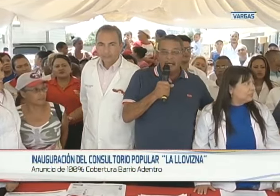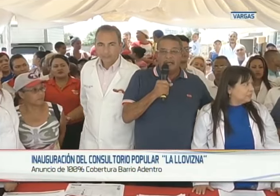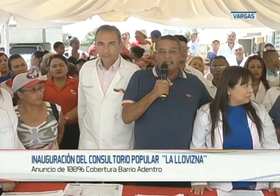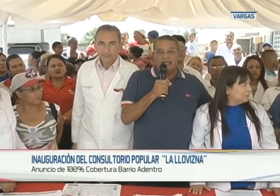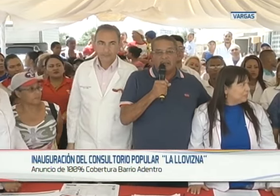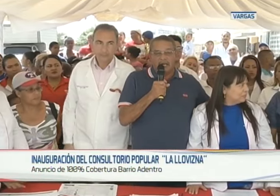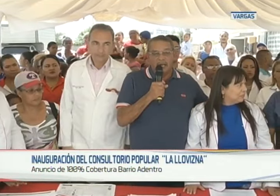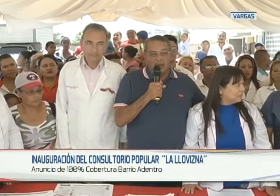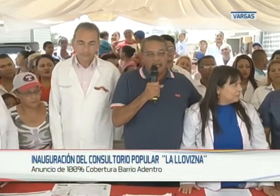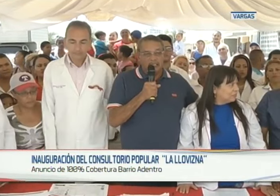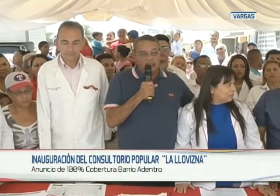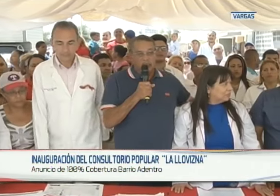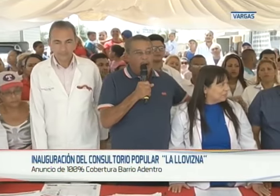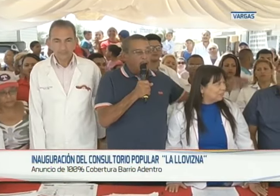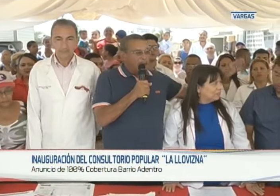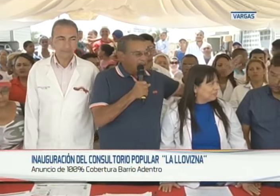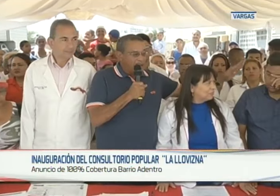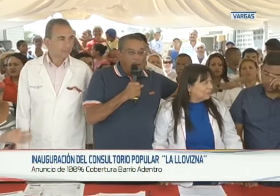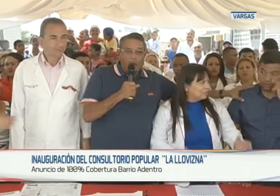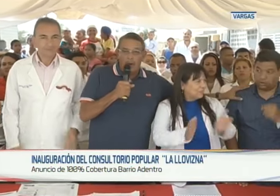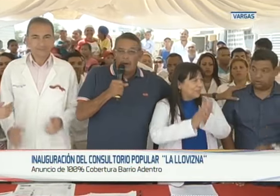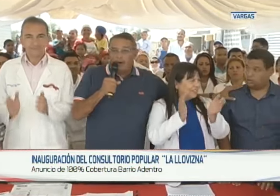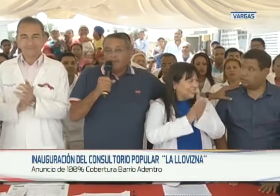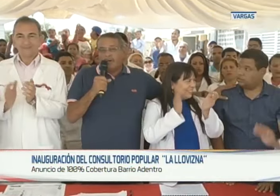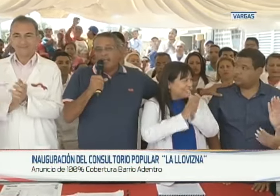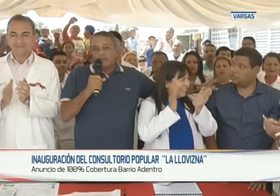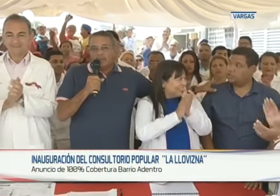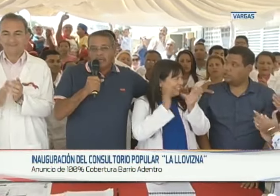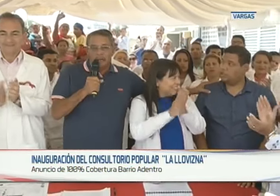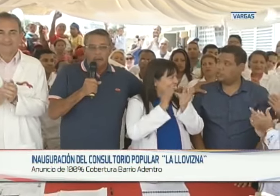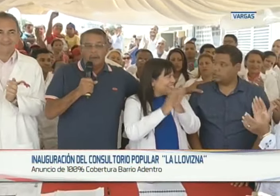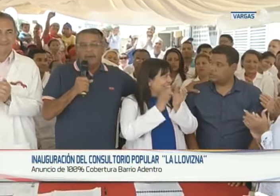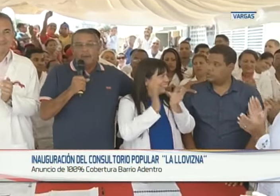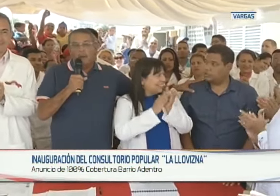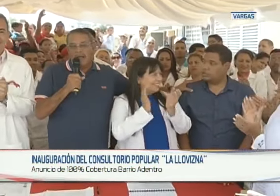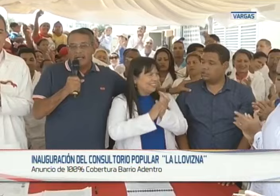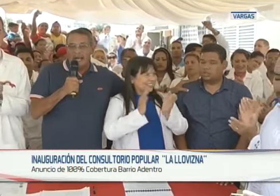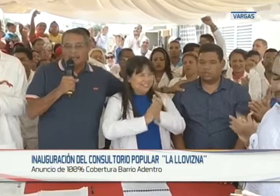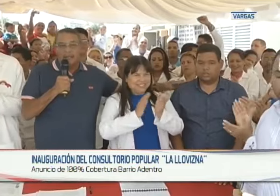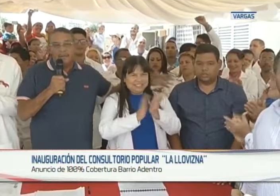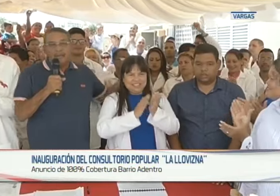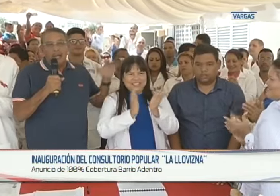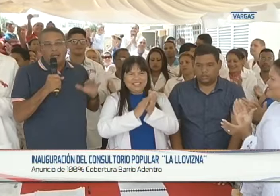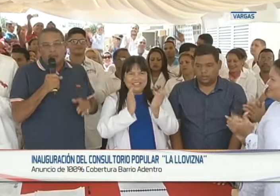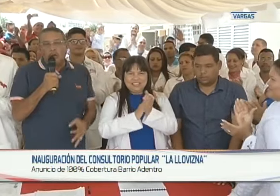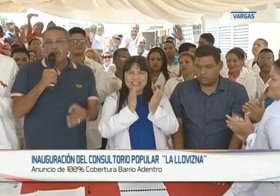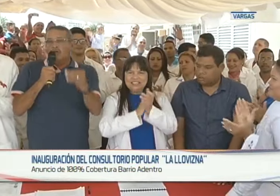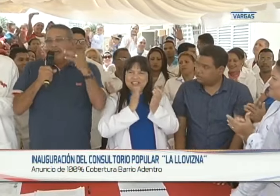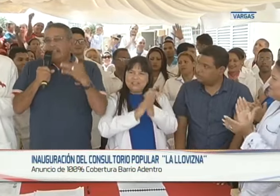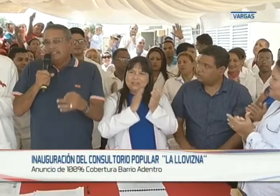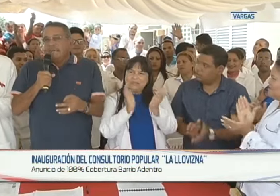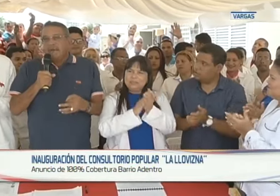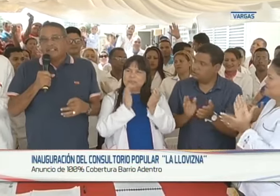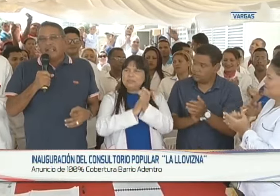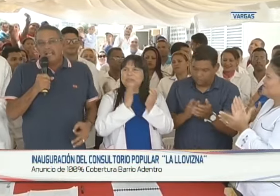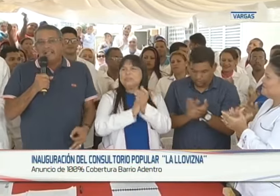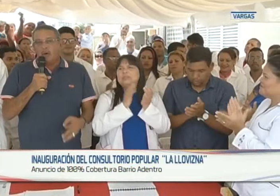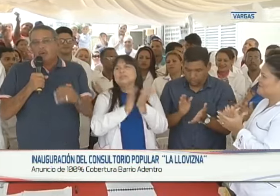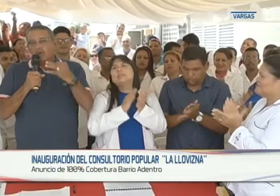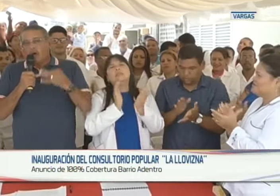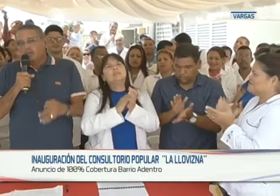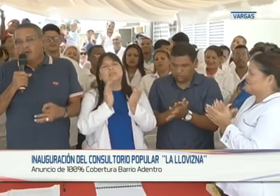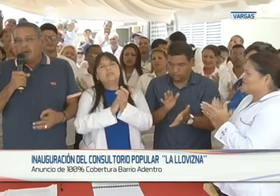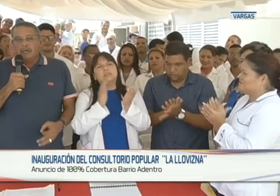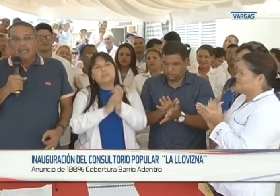licenciada Mirna, directora regional de salud, acompañado por el diputado Juan Iriarte. Todos felices,